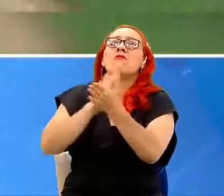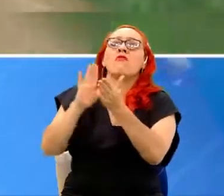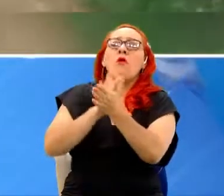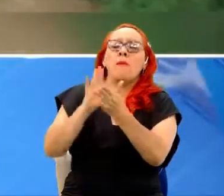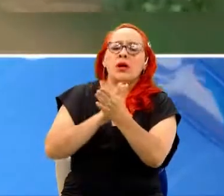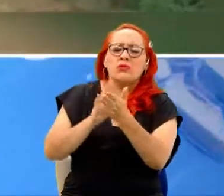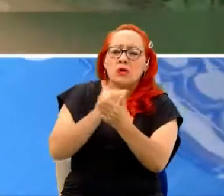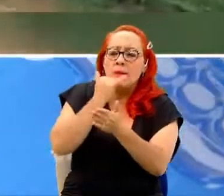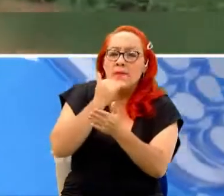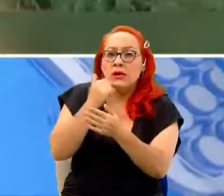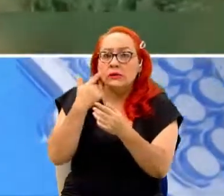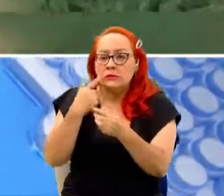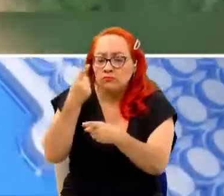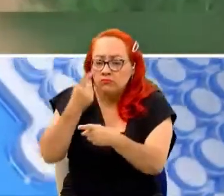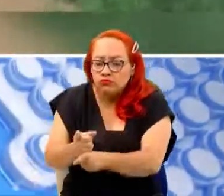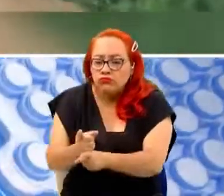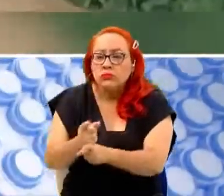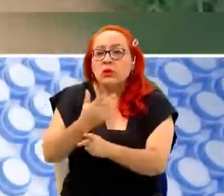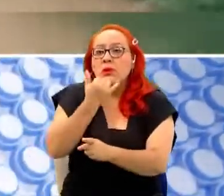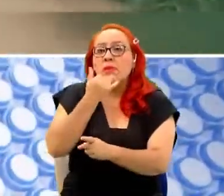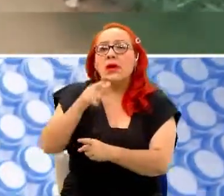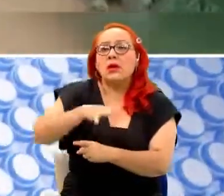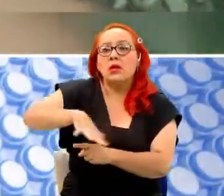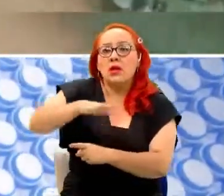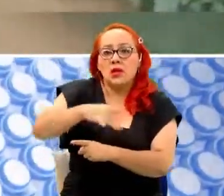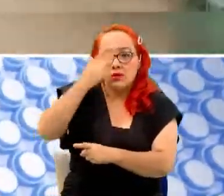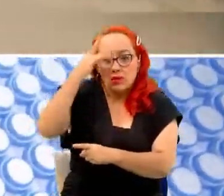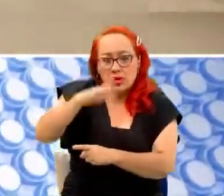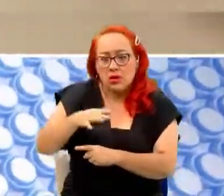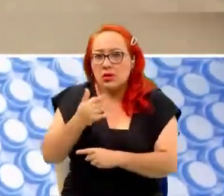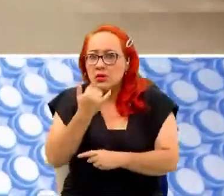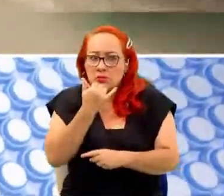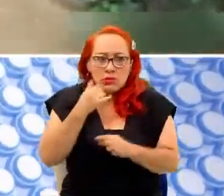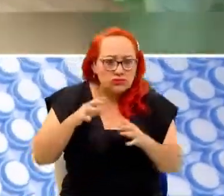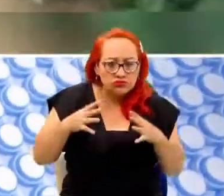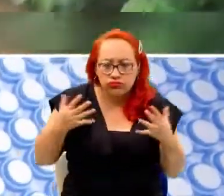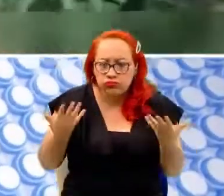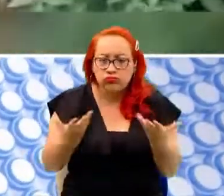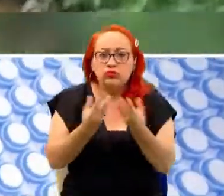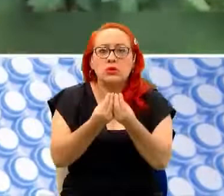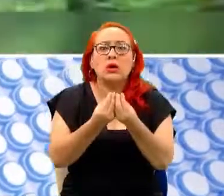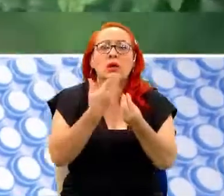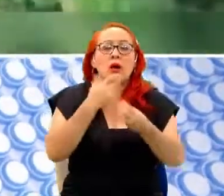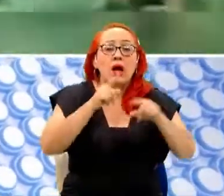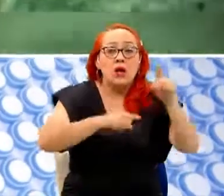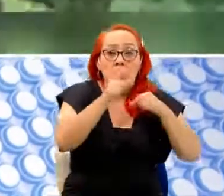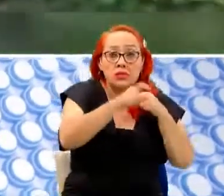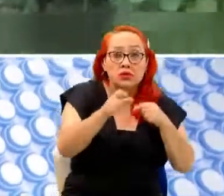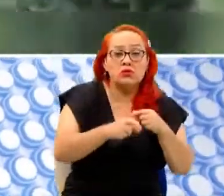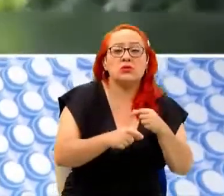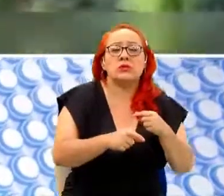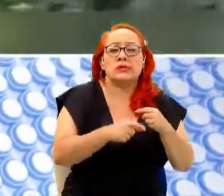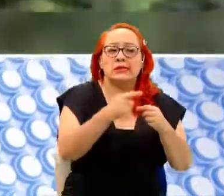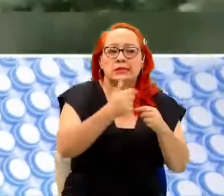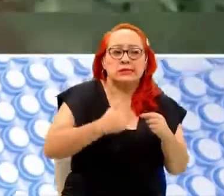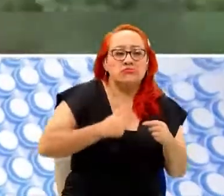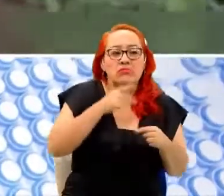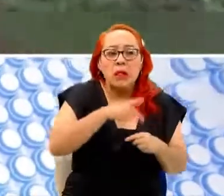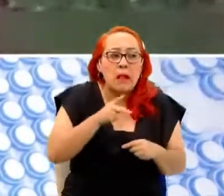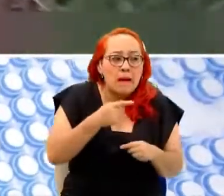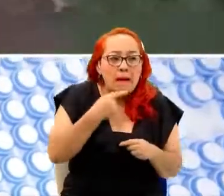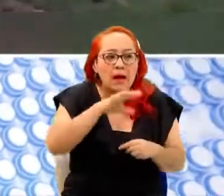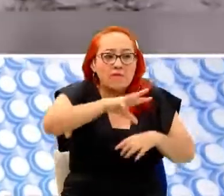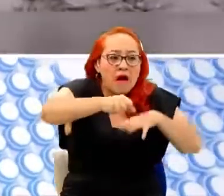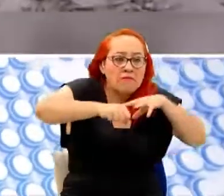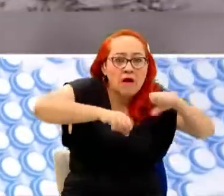y rápida en tiempo real y cerrarle entre todos el camino a los delincuentes comunes que están amedrentando y están